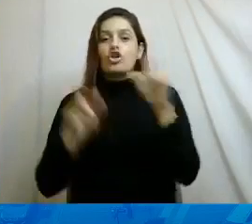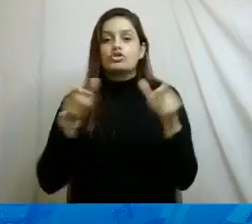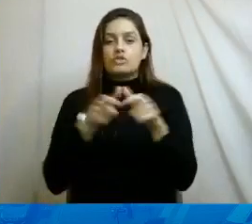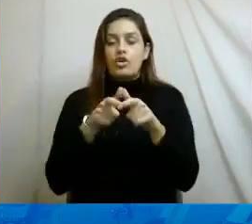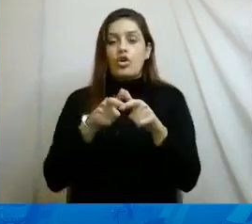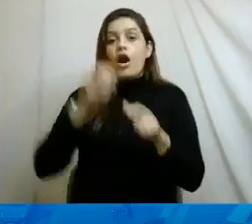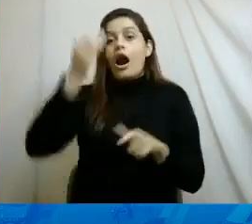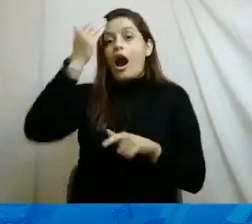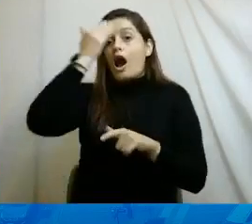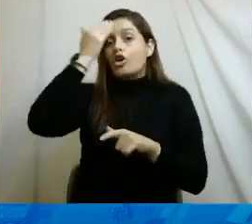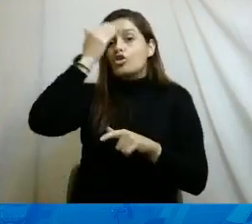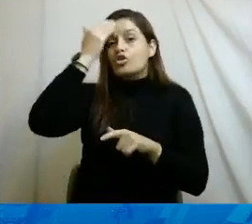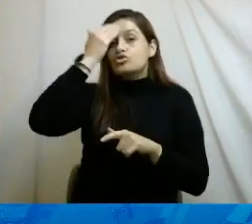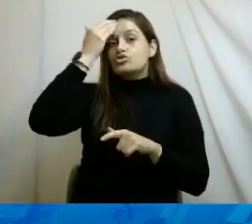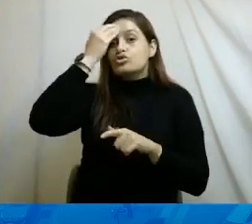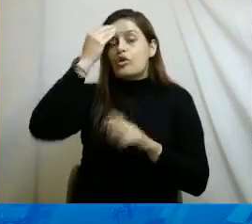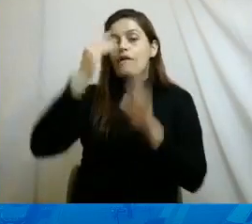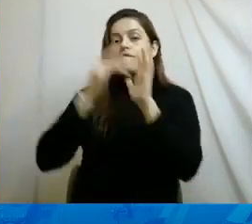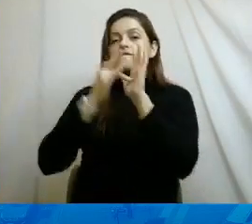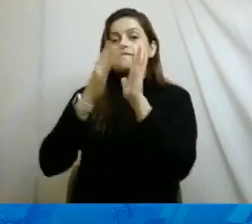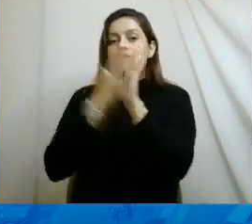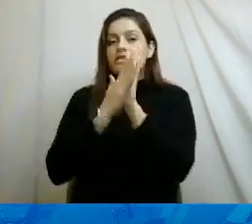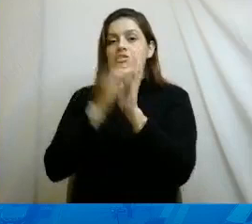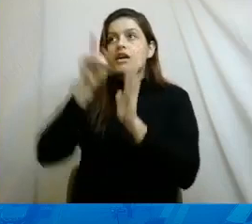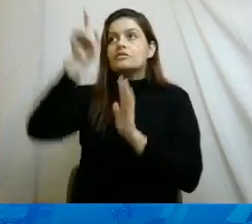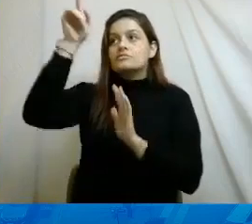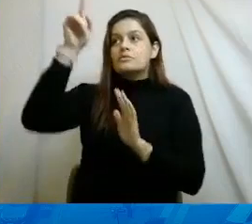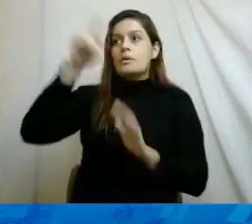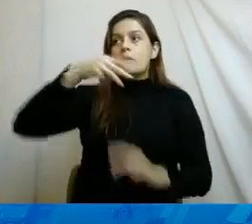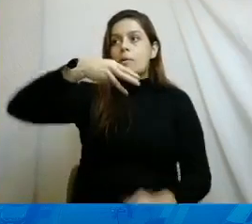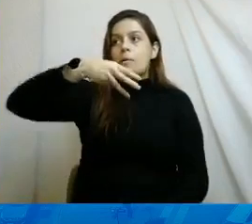agosto fijamos fecha para el de Mayarauco.